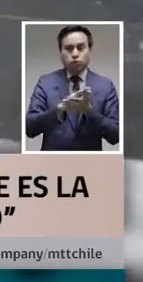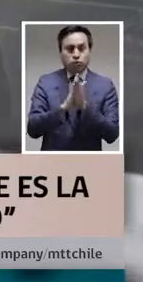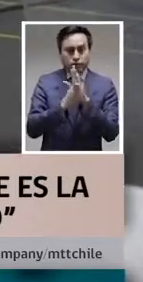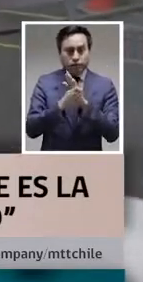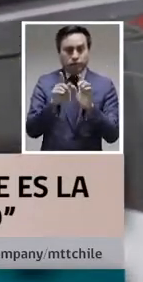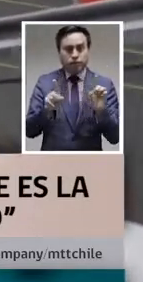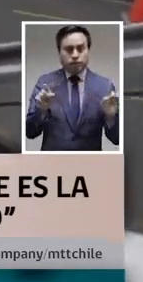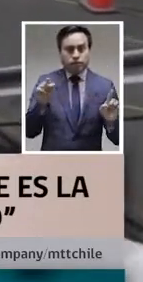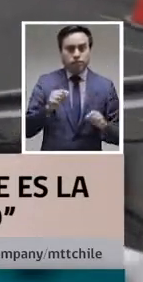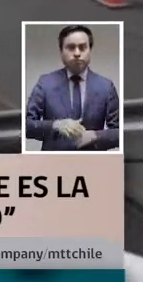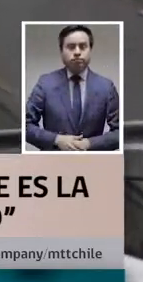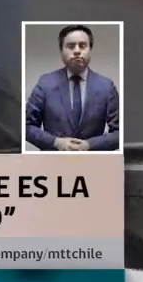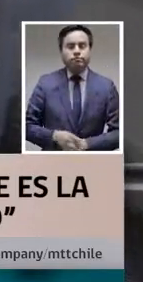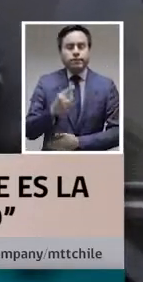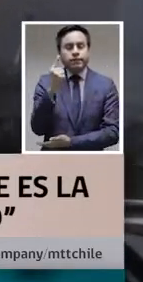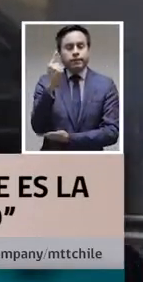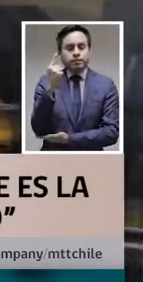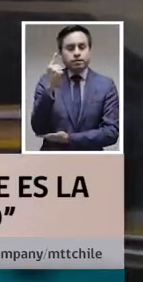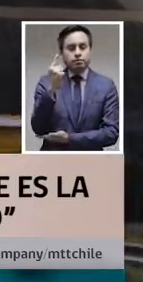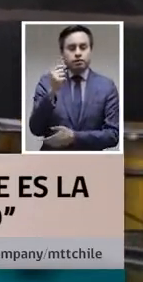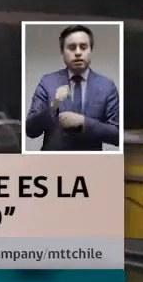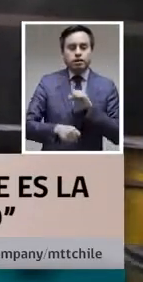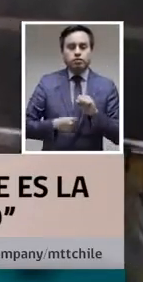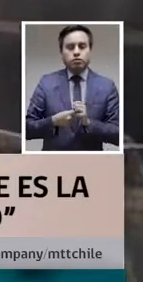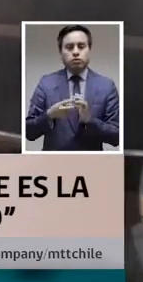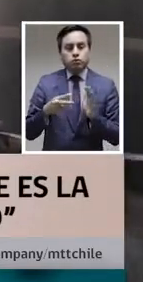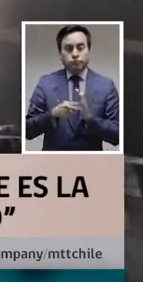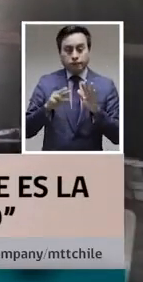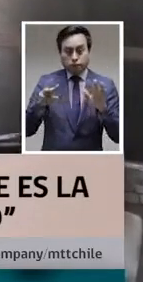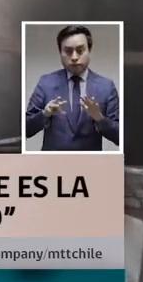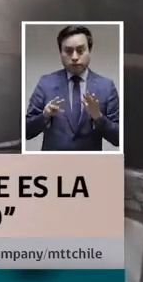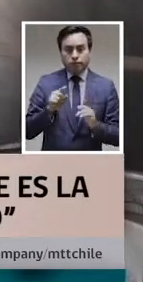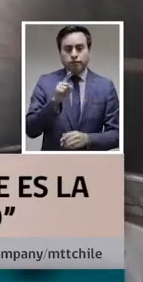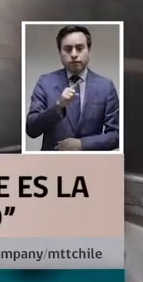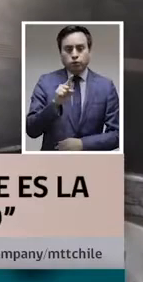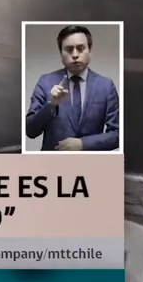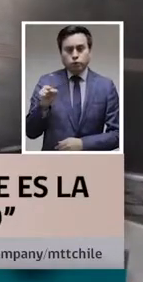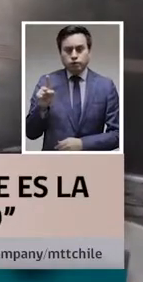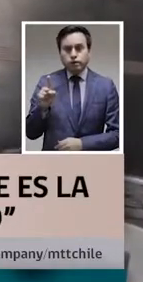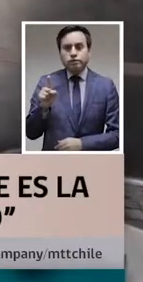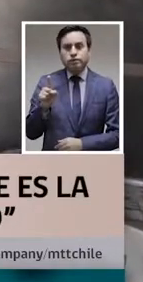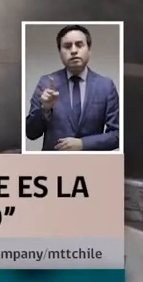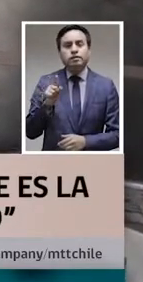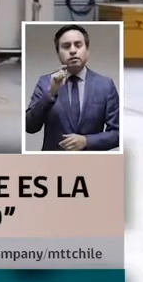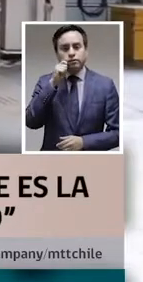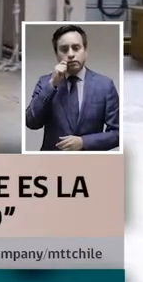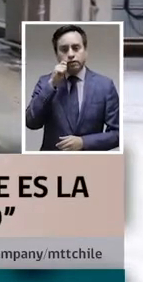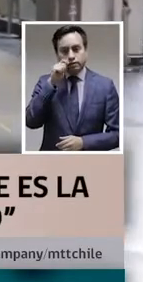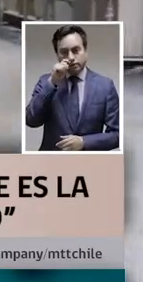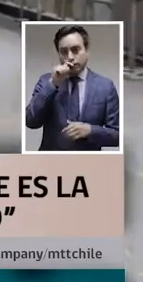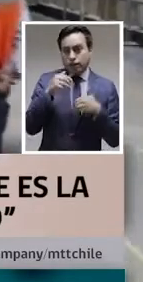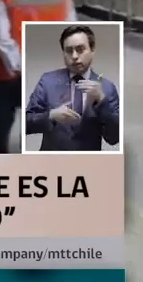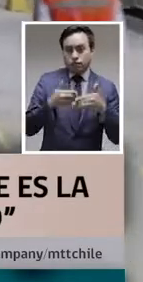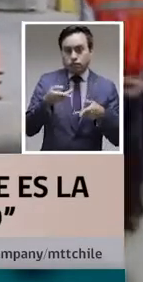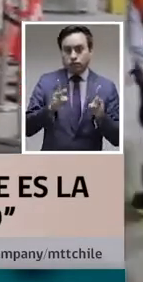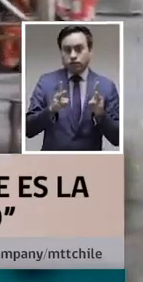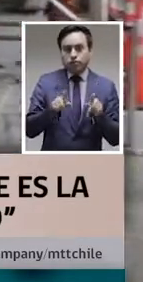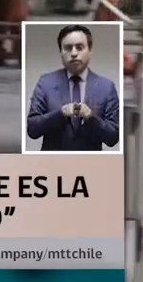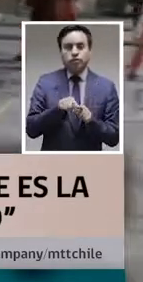completamente. En diciembre de 2019, 111 estaciones habían sido repuestas,